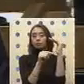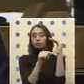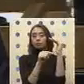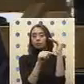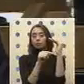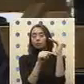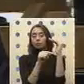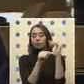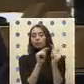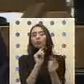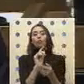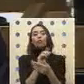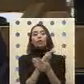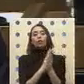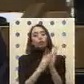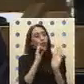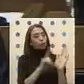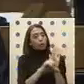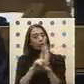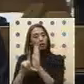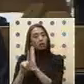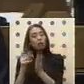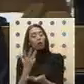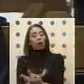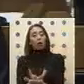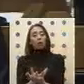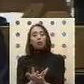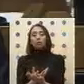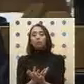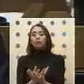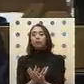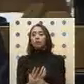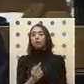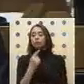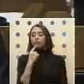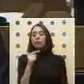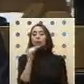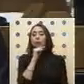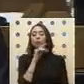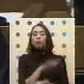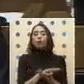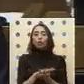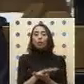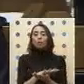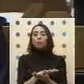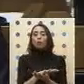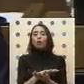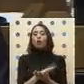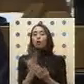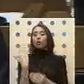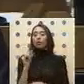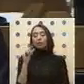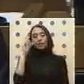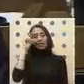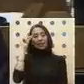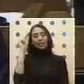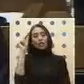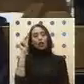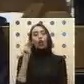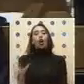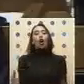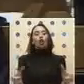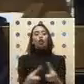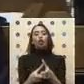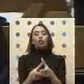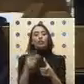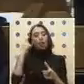se da en todo nuestro ordenamiento jurídico, sin ir más lejos. Cabe mencionar, por ejemplo, lo que ocurre con la reciente creación del Consejo